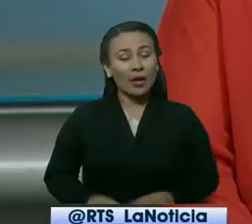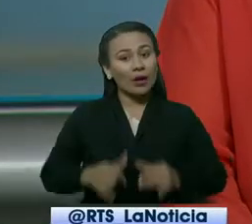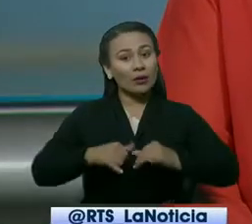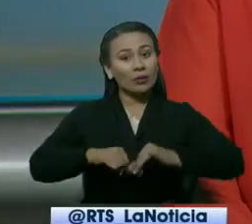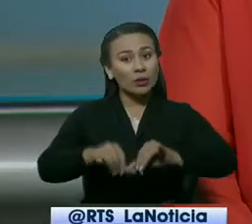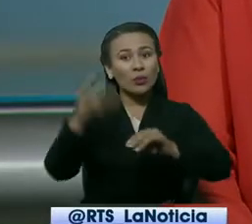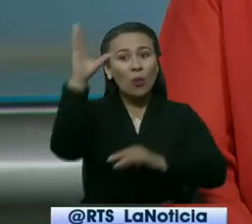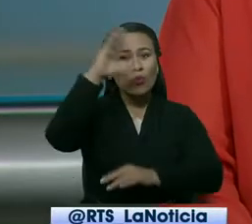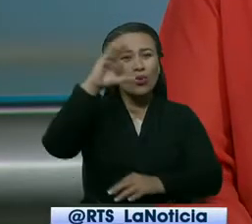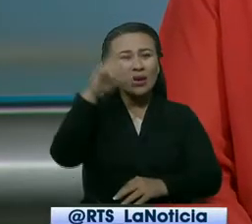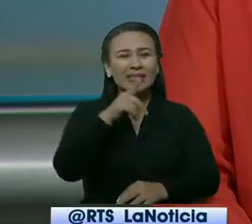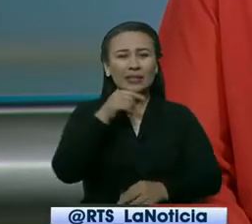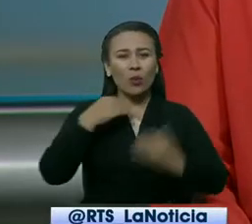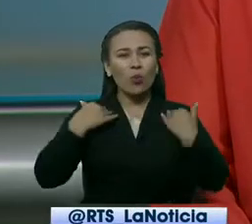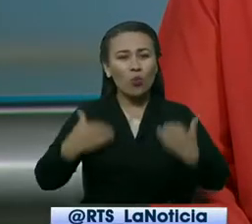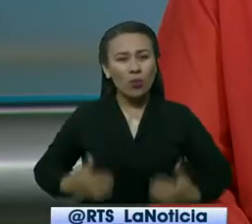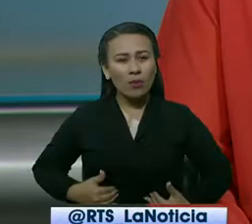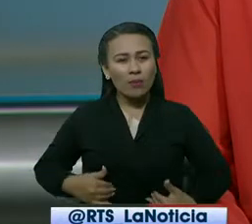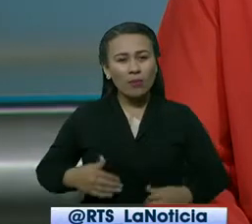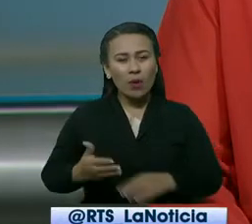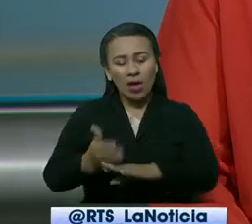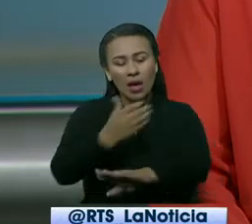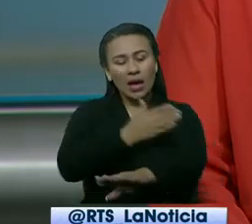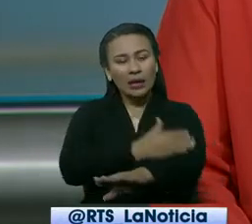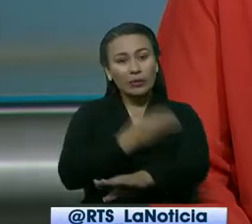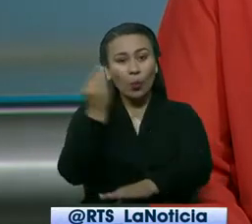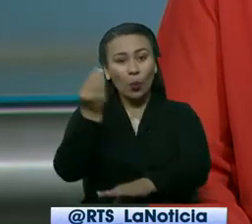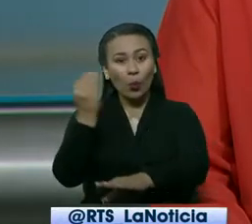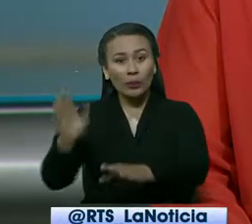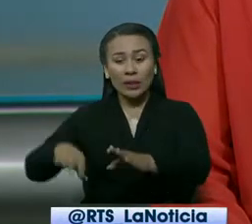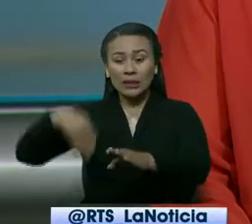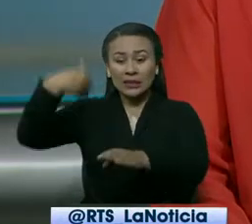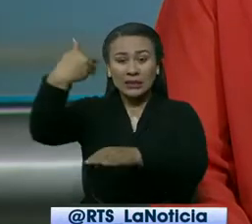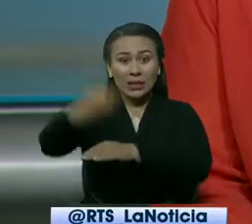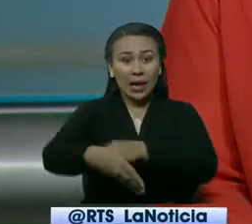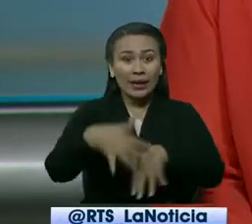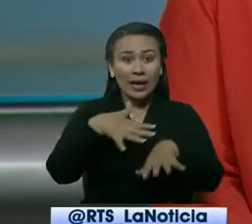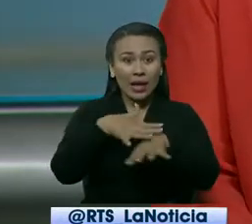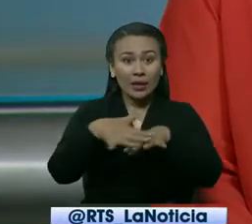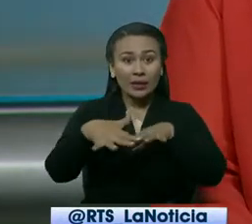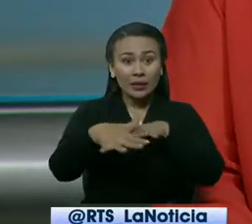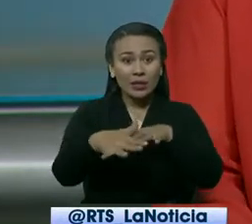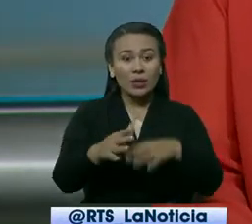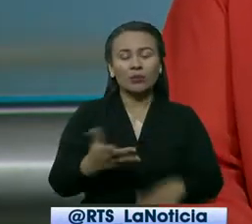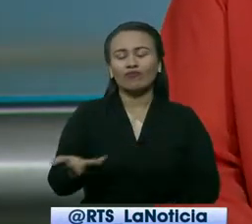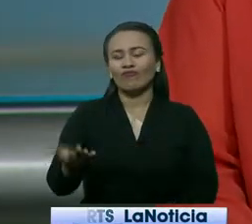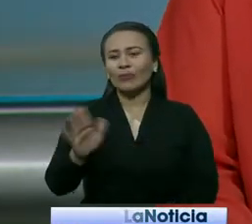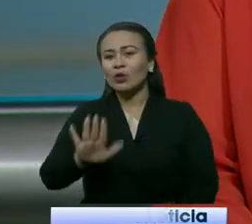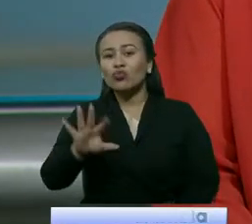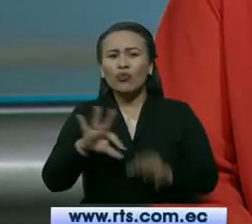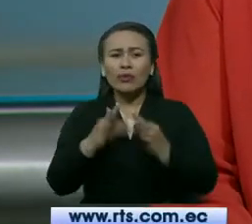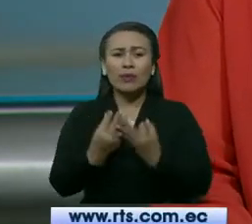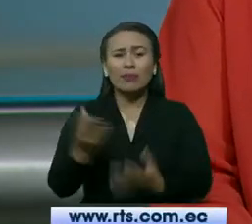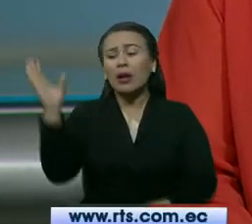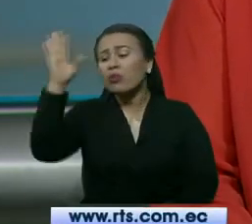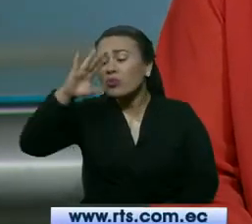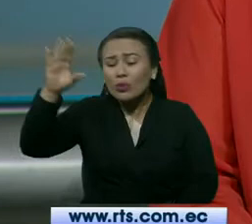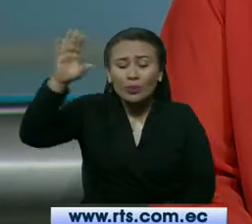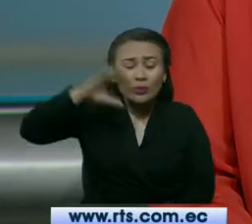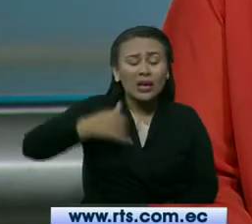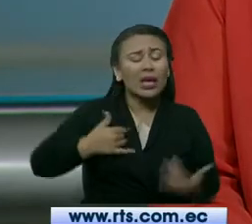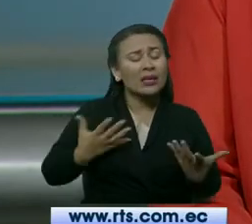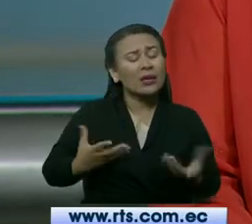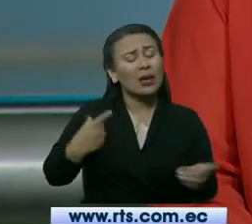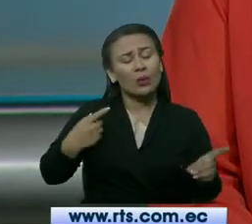Continúa la búsqueda del cuerpo del joven que cayó al río Daule hace 5 días. Sus familiares no pierden la fe de poder